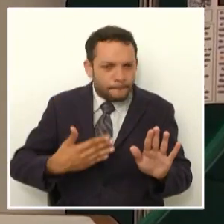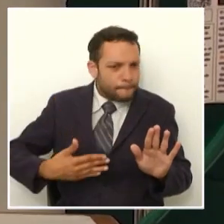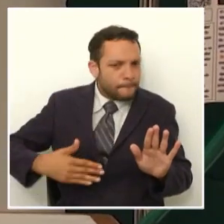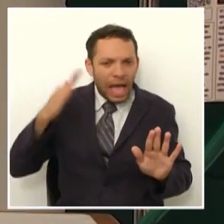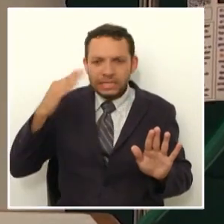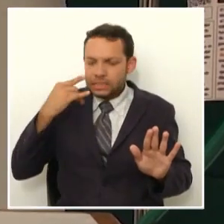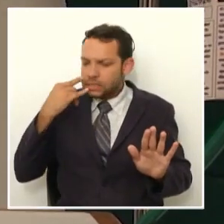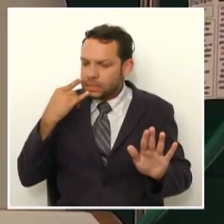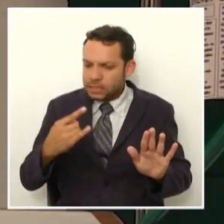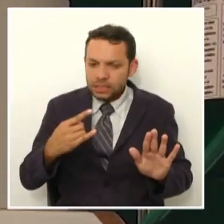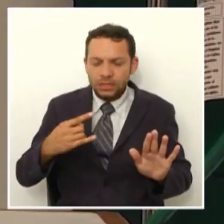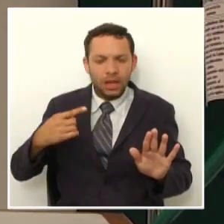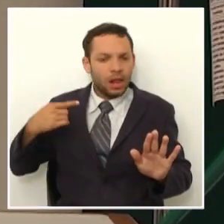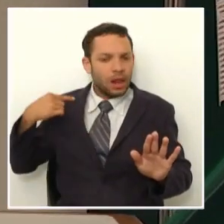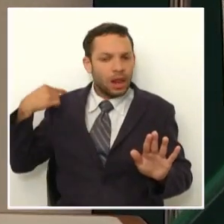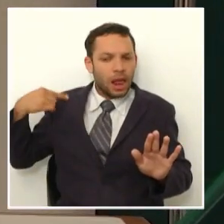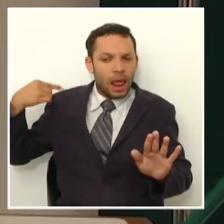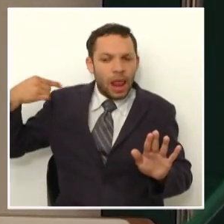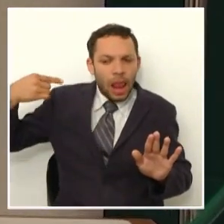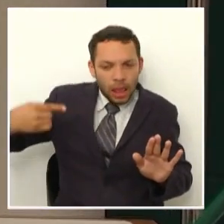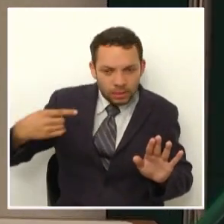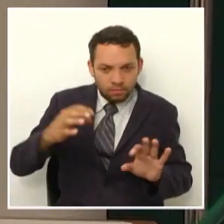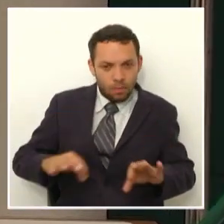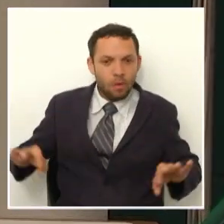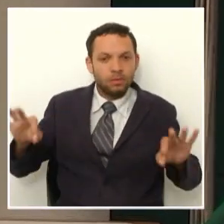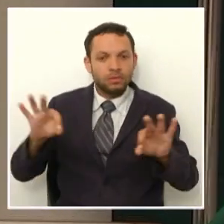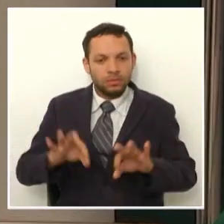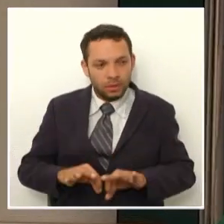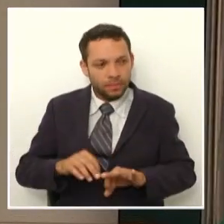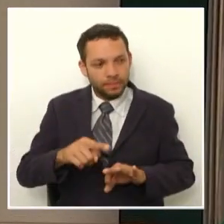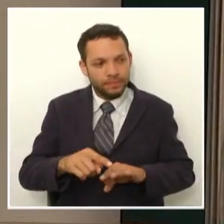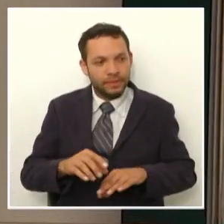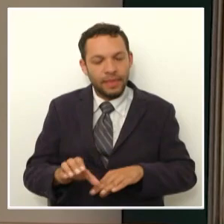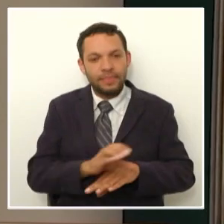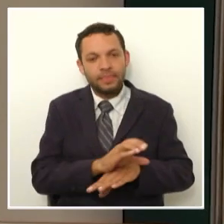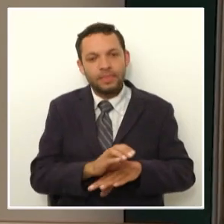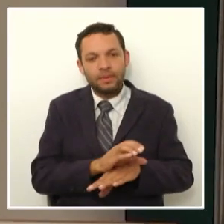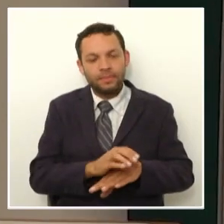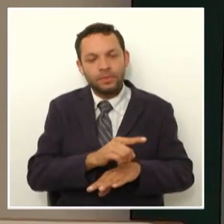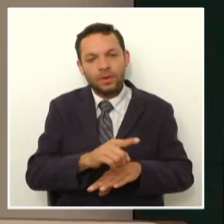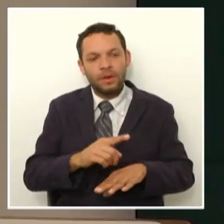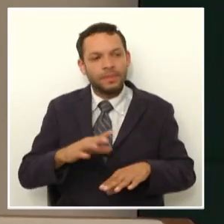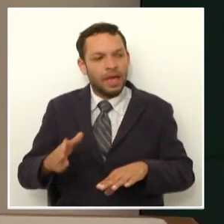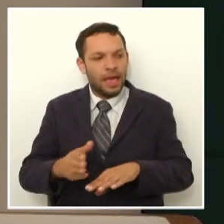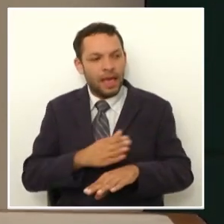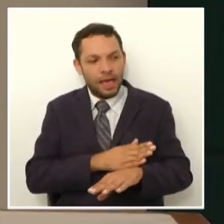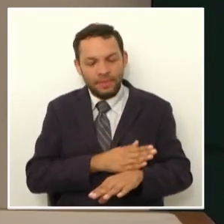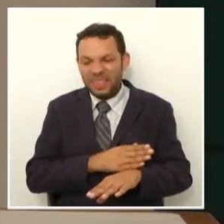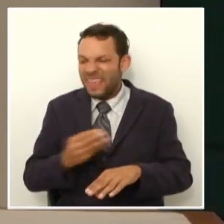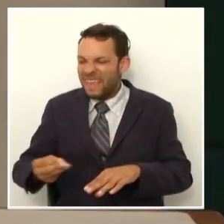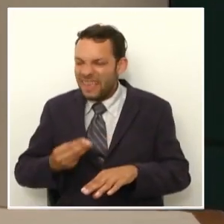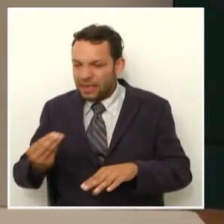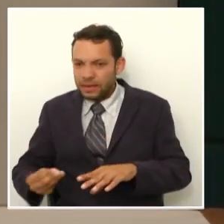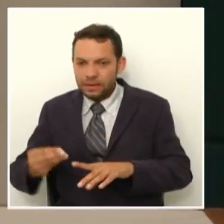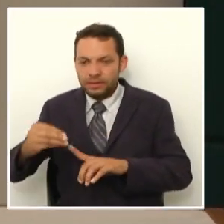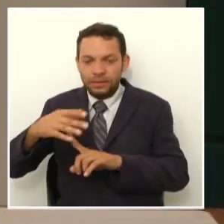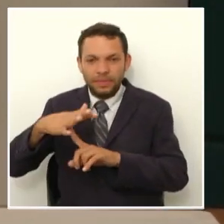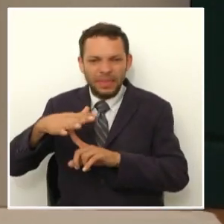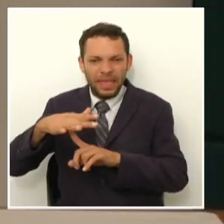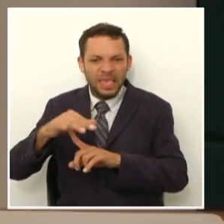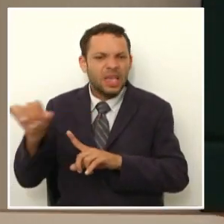realmente históricamente más importante. Este fue un equipo utilizado por el doctor Vargas hacia el año